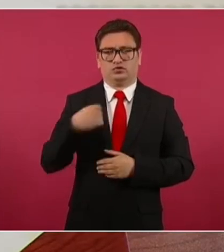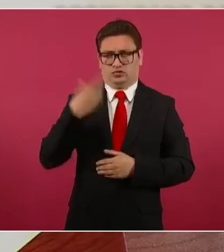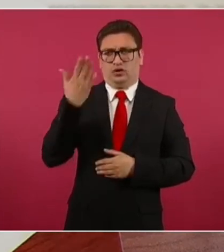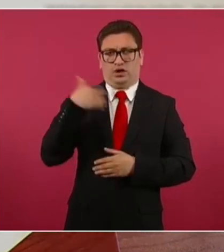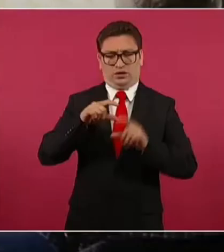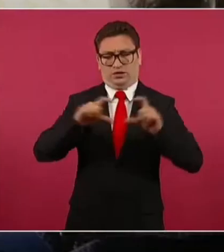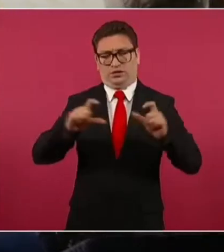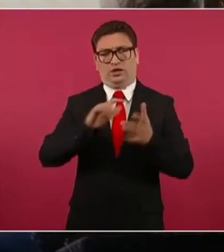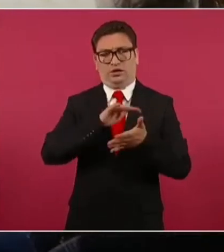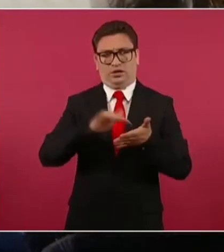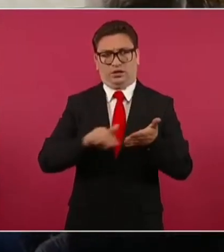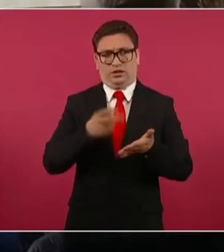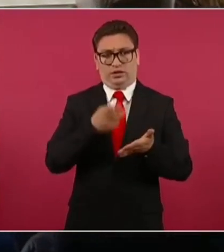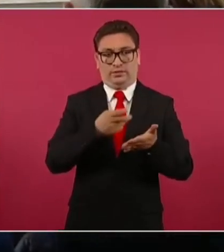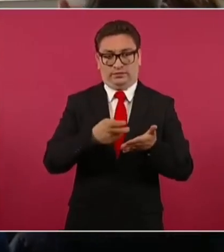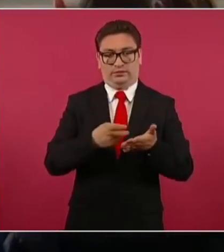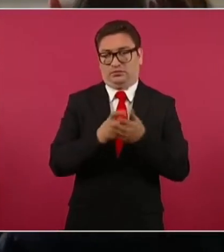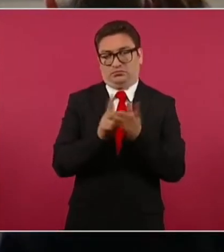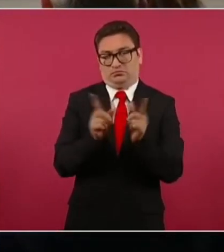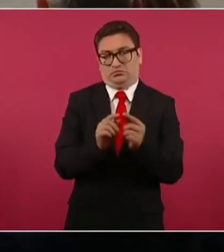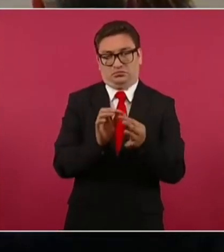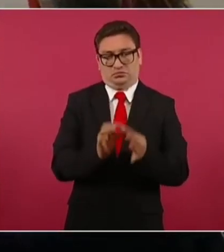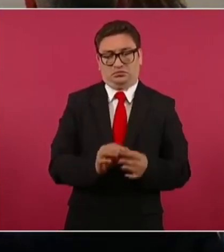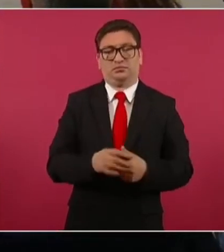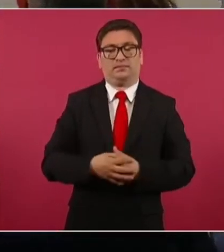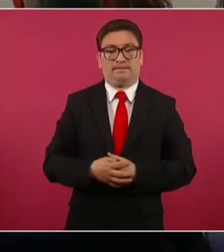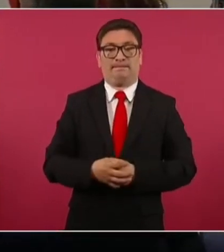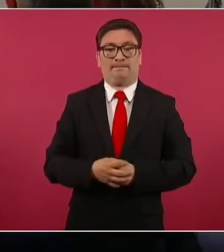Leí una síntesis,